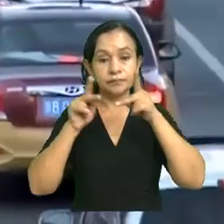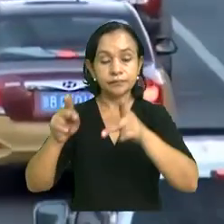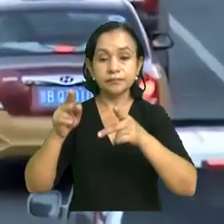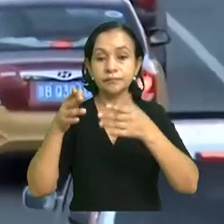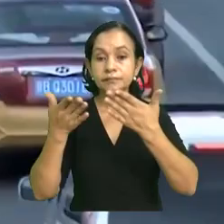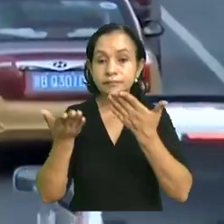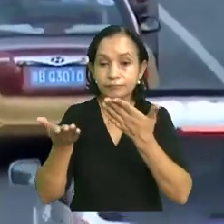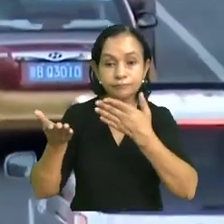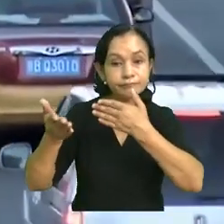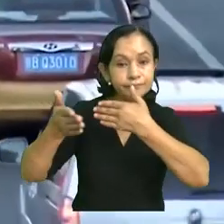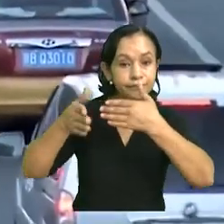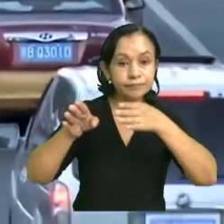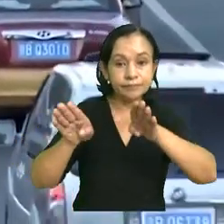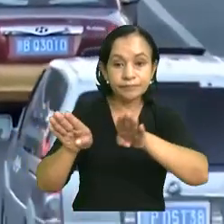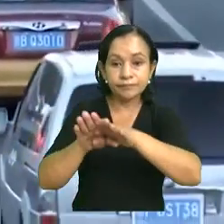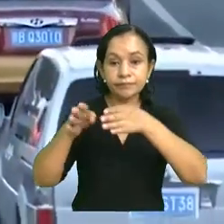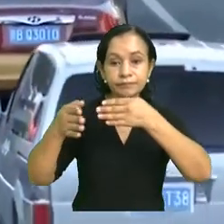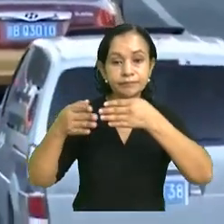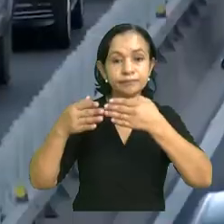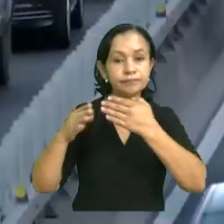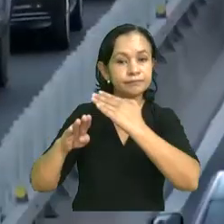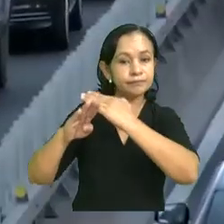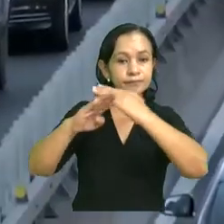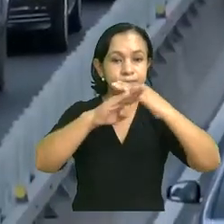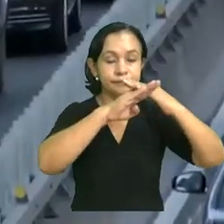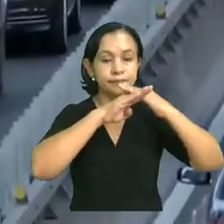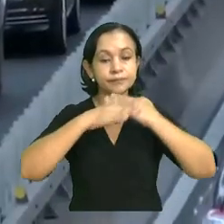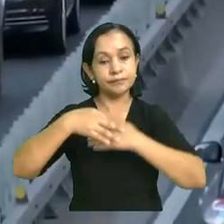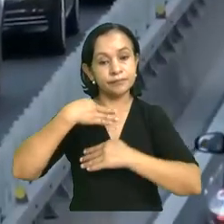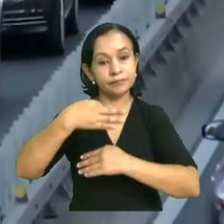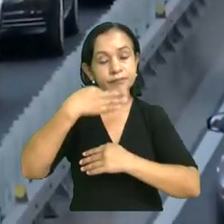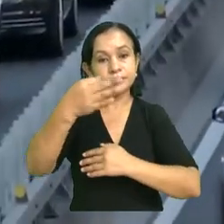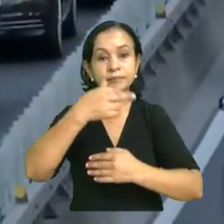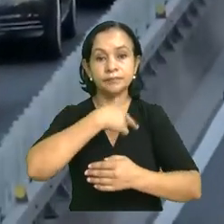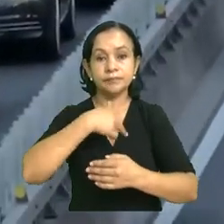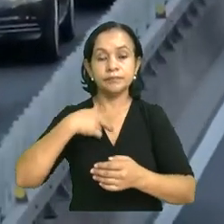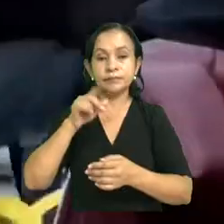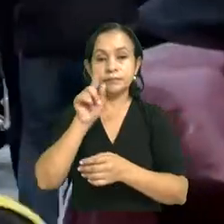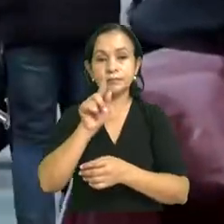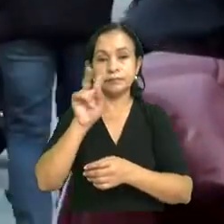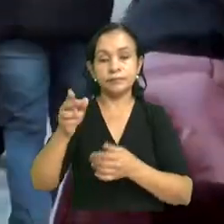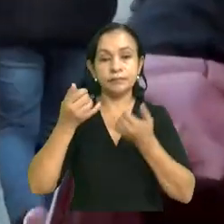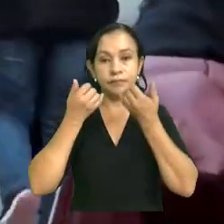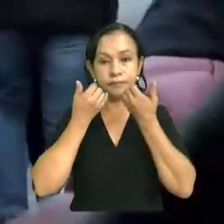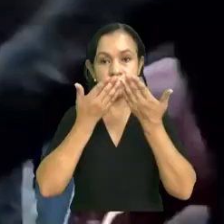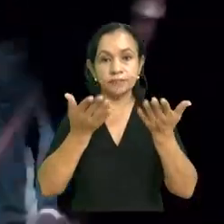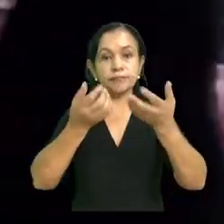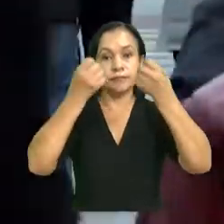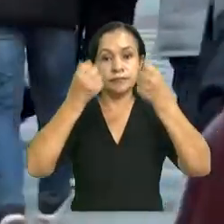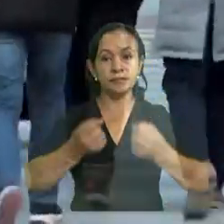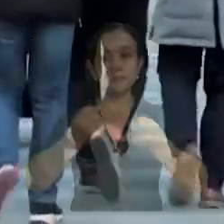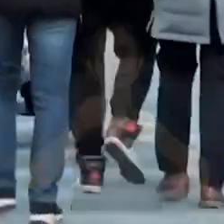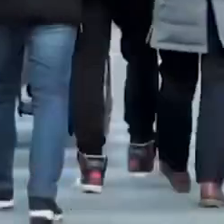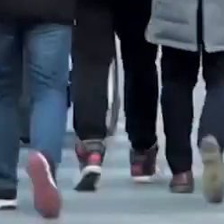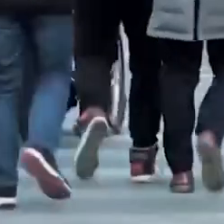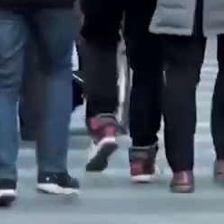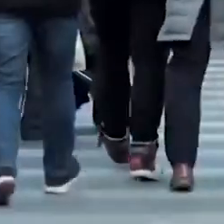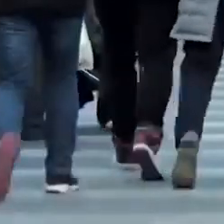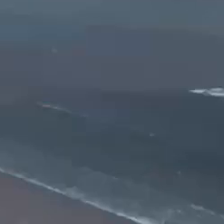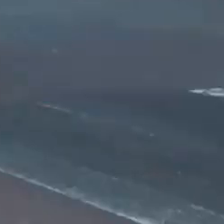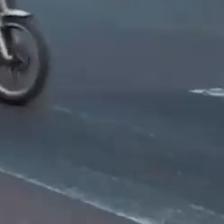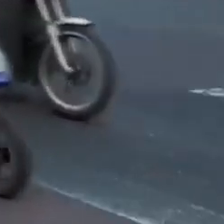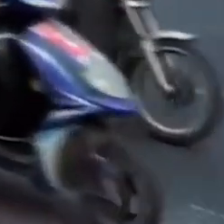brechas y crear las capacidades sostenibles para el futuro. Para el canal parlamentario les informó Miguel Carranza Mena.